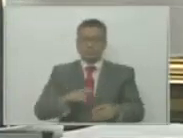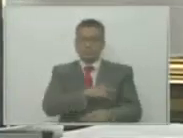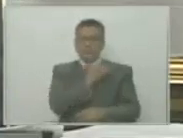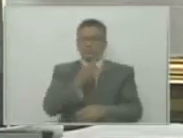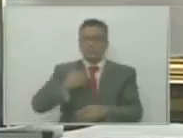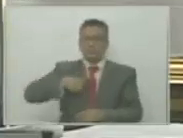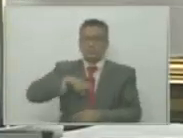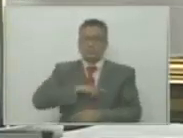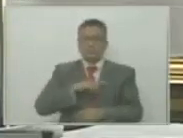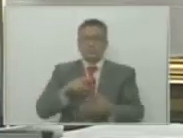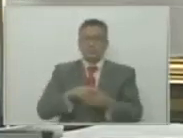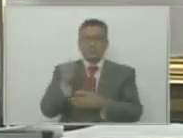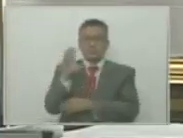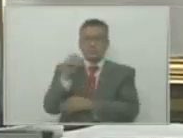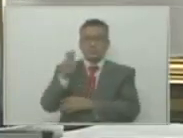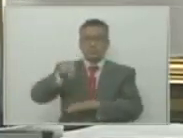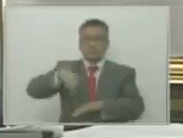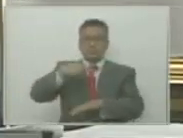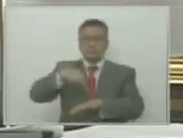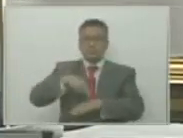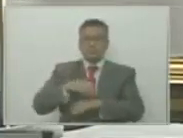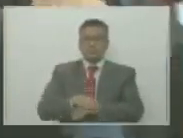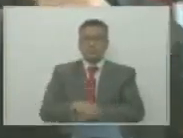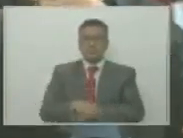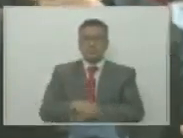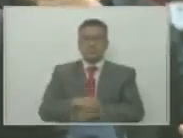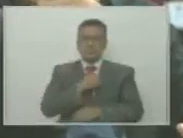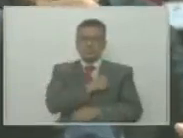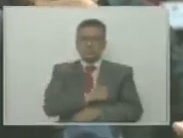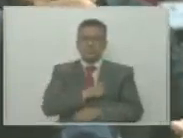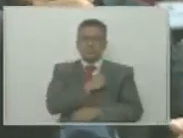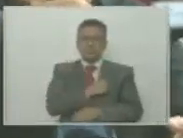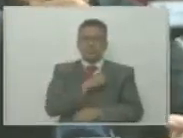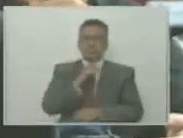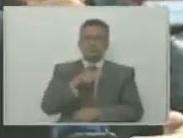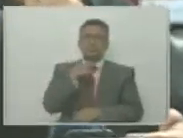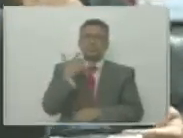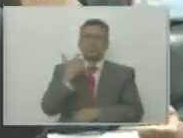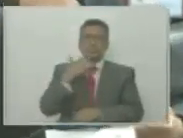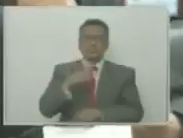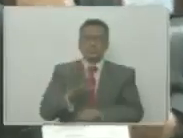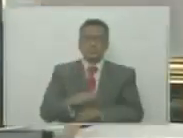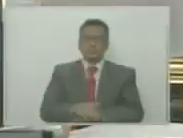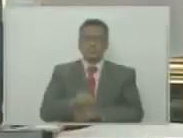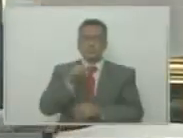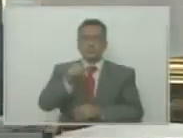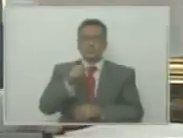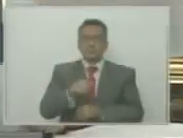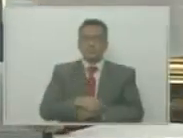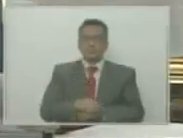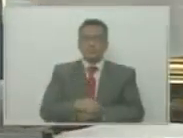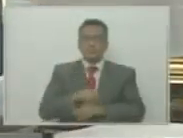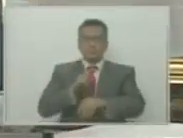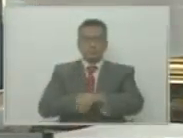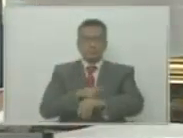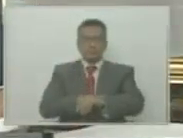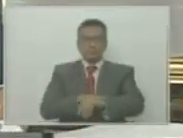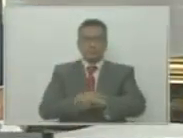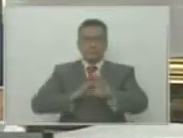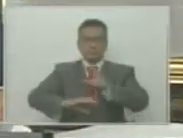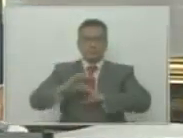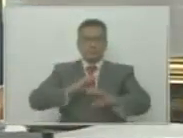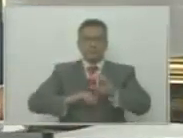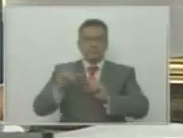Expresamos desde aquí, desde la Asamblea Nacional, el pesar por el fallecimiento de este médico y